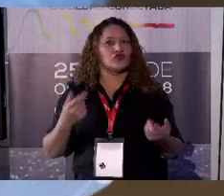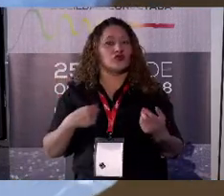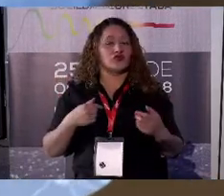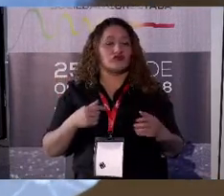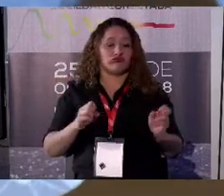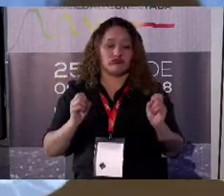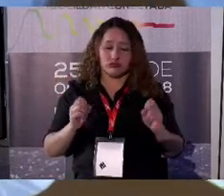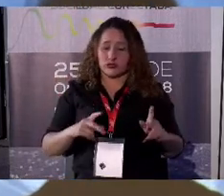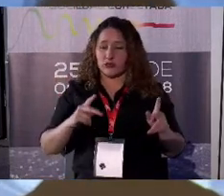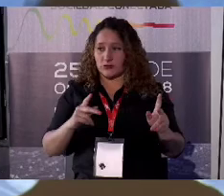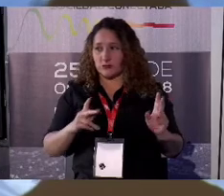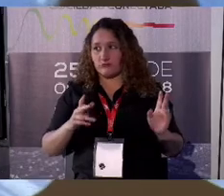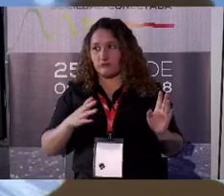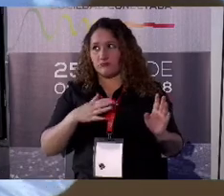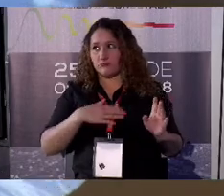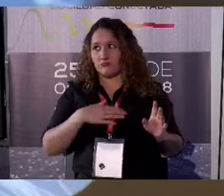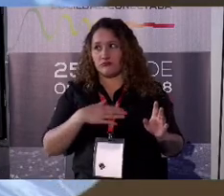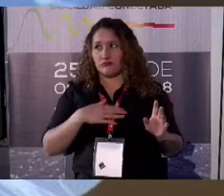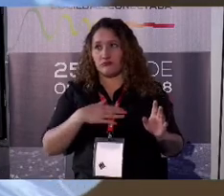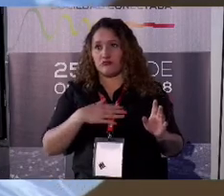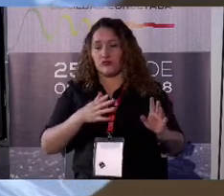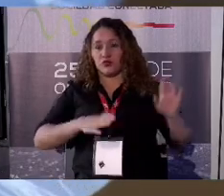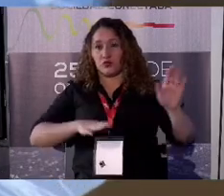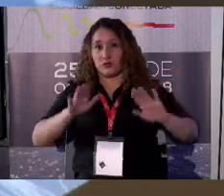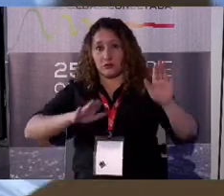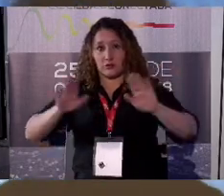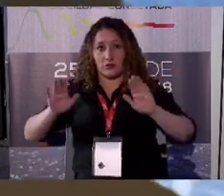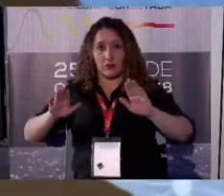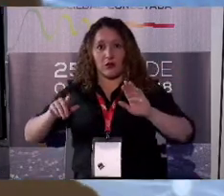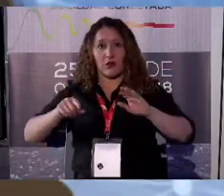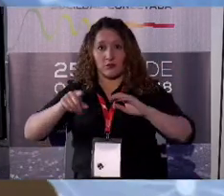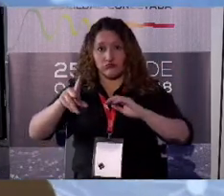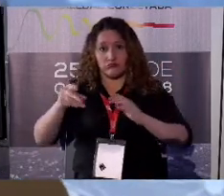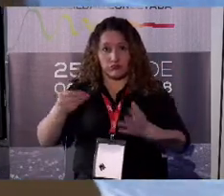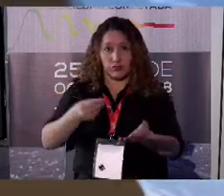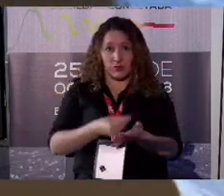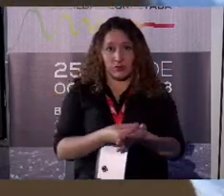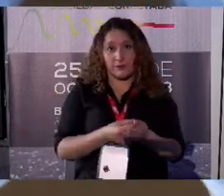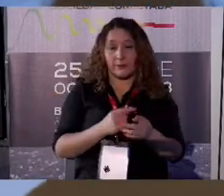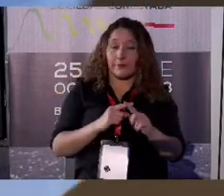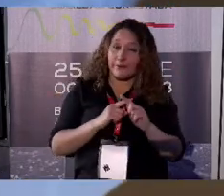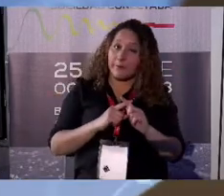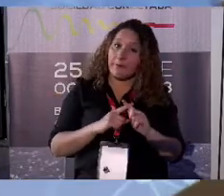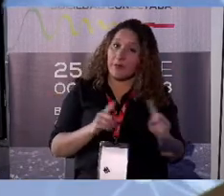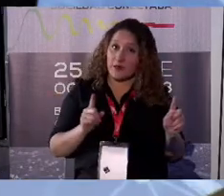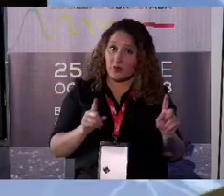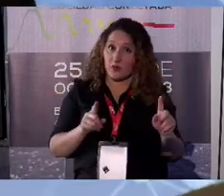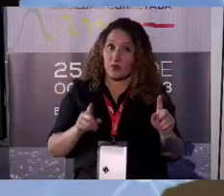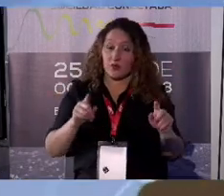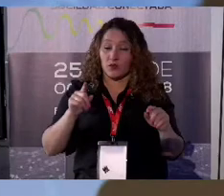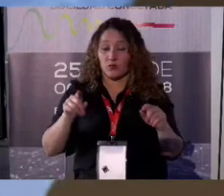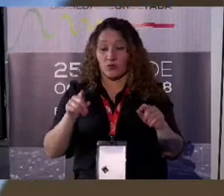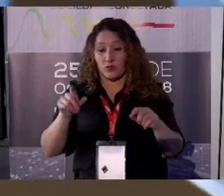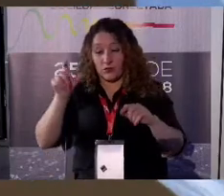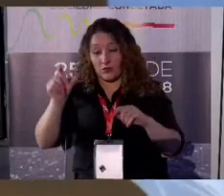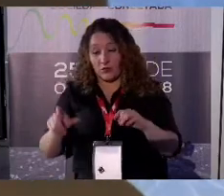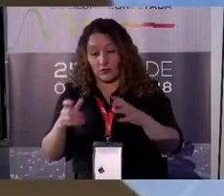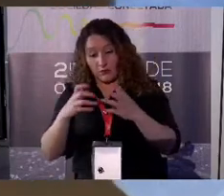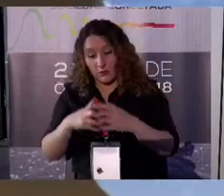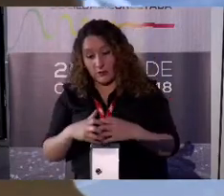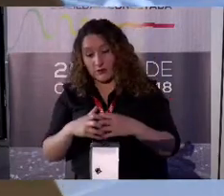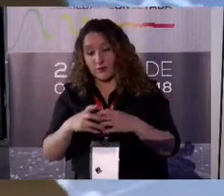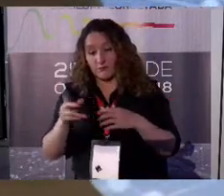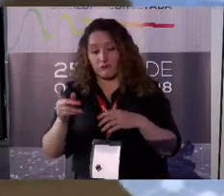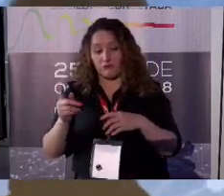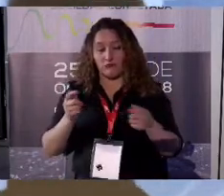yo hago la subasta y usted termina pagando un precio, pero si usted, señor operador, se